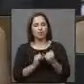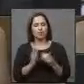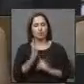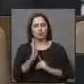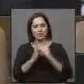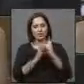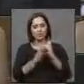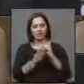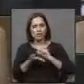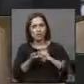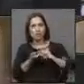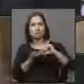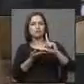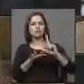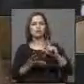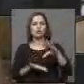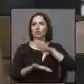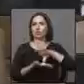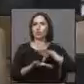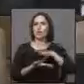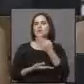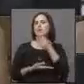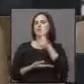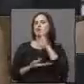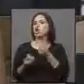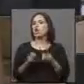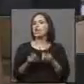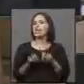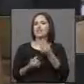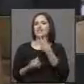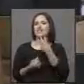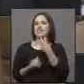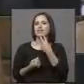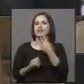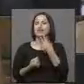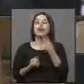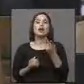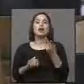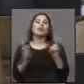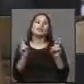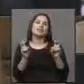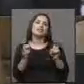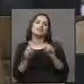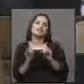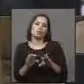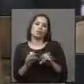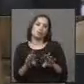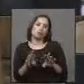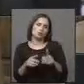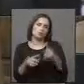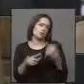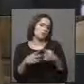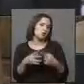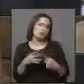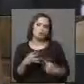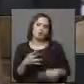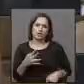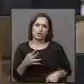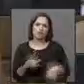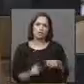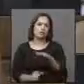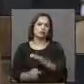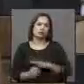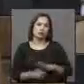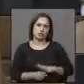de mejor calidad de vida y felicidad incluso, es la educación, por distintos aspectos. Y